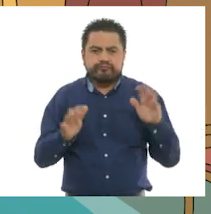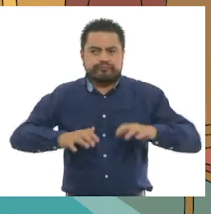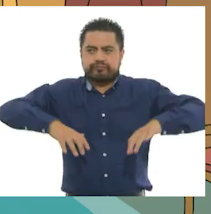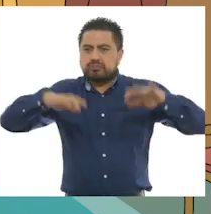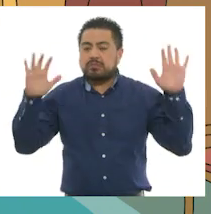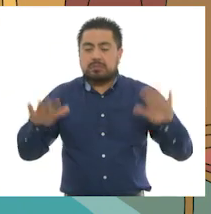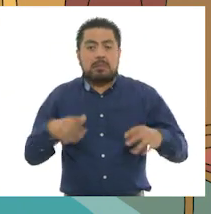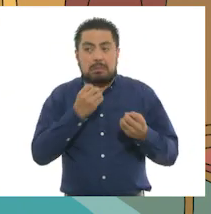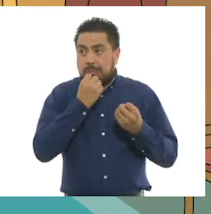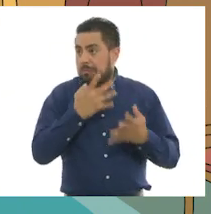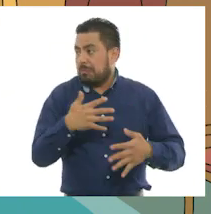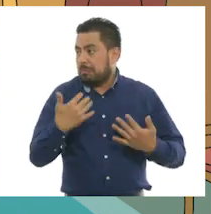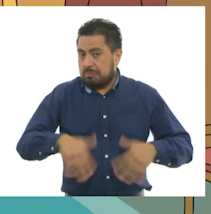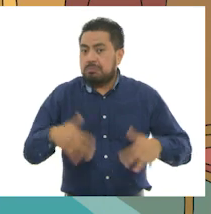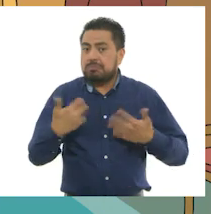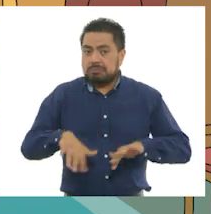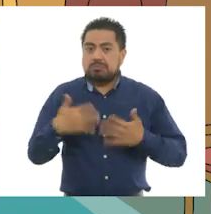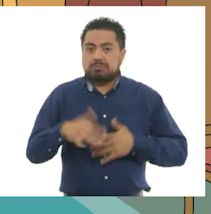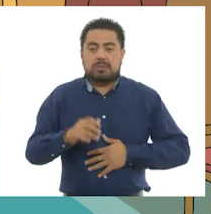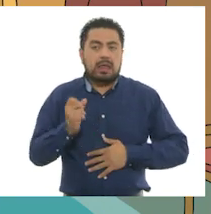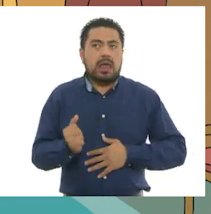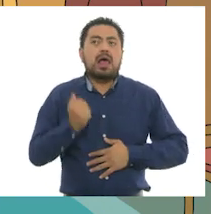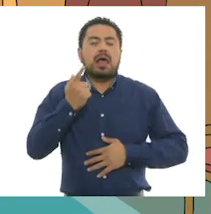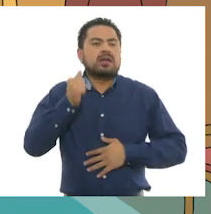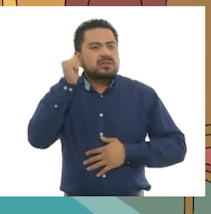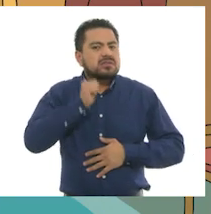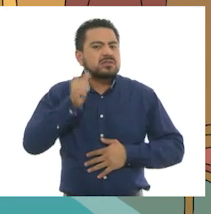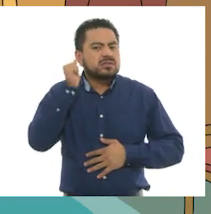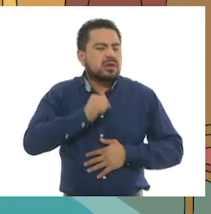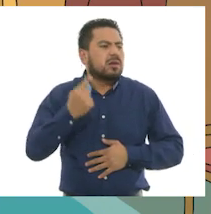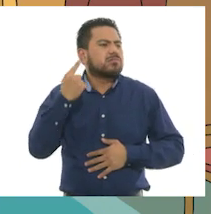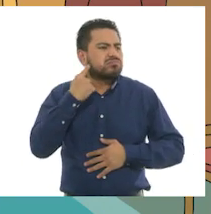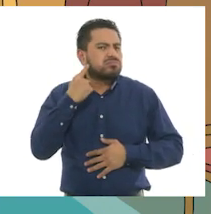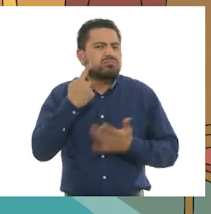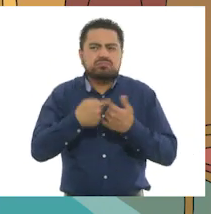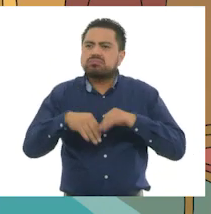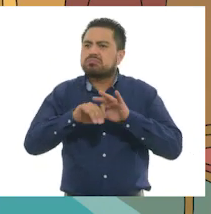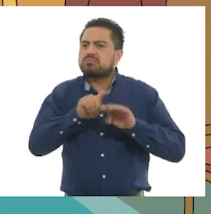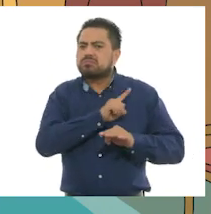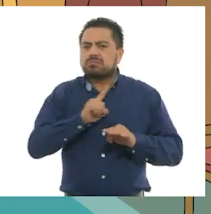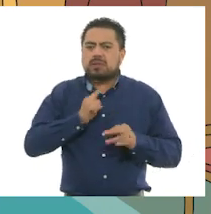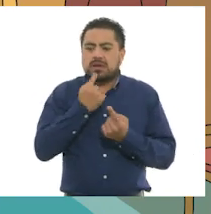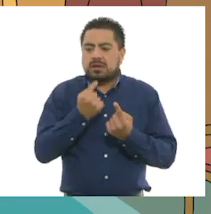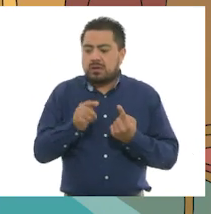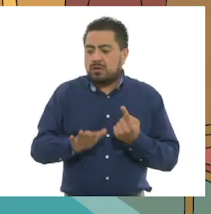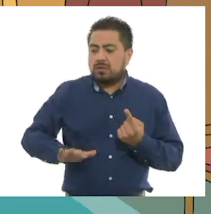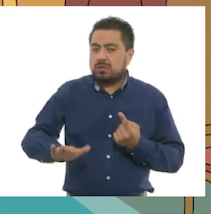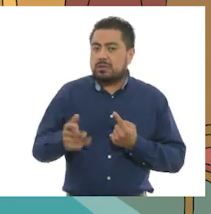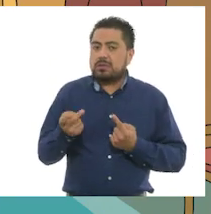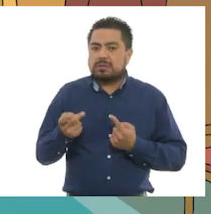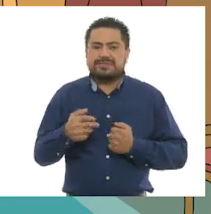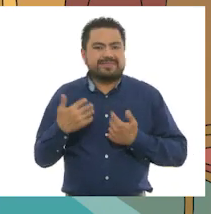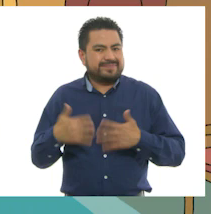Es increíble, ¿no? Pues es algo que siempre escuchamos y es importante para las niñas y los niños.